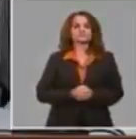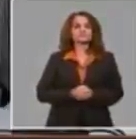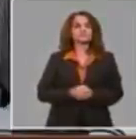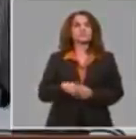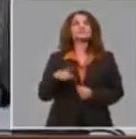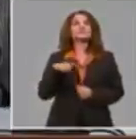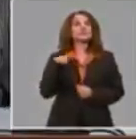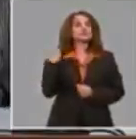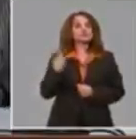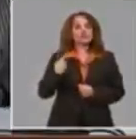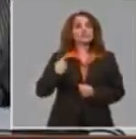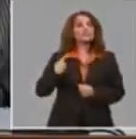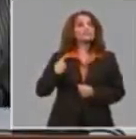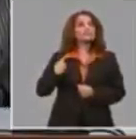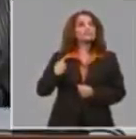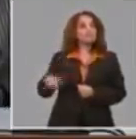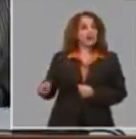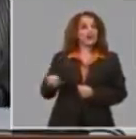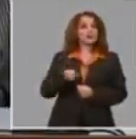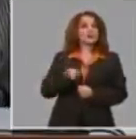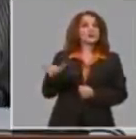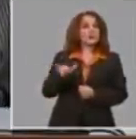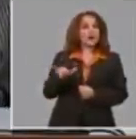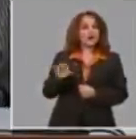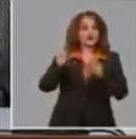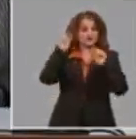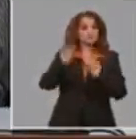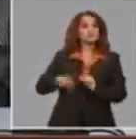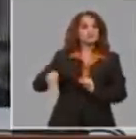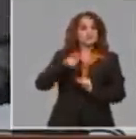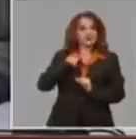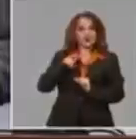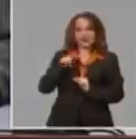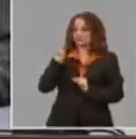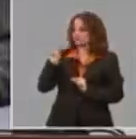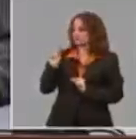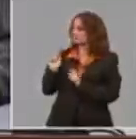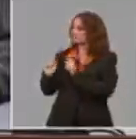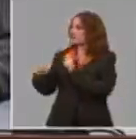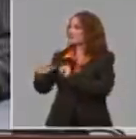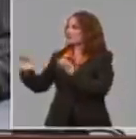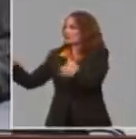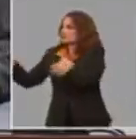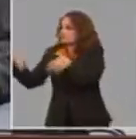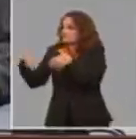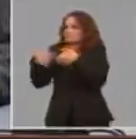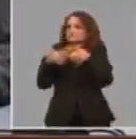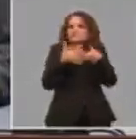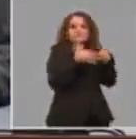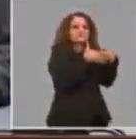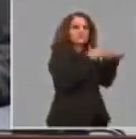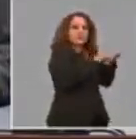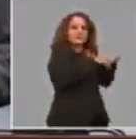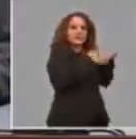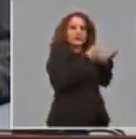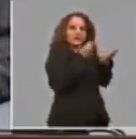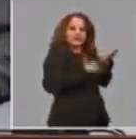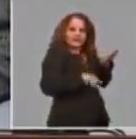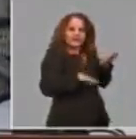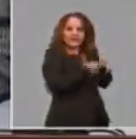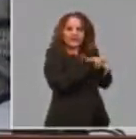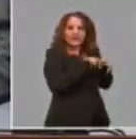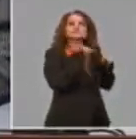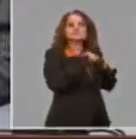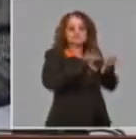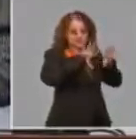mercancías para despertar de los al doble el triple además del precio de las tiendas a ventas lo que tanto en los puestos intentar ya hacerles